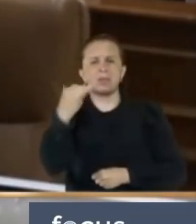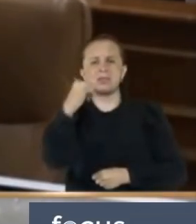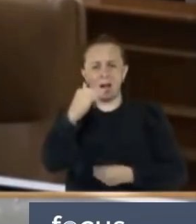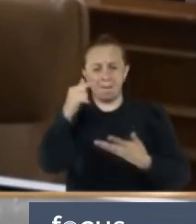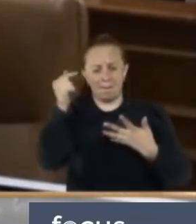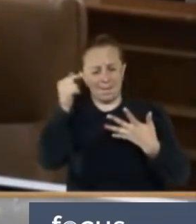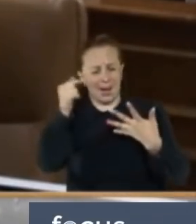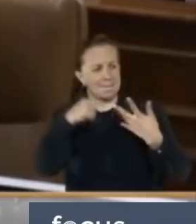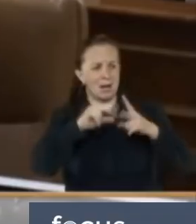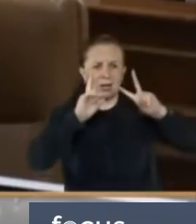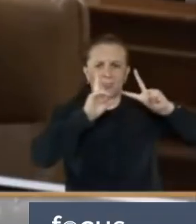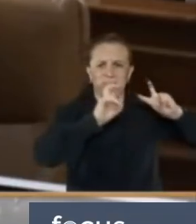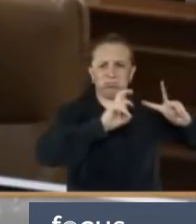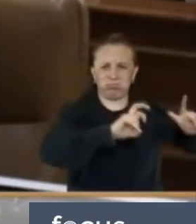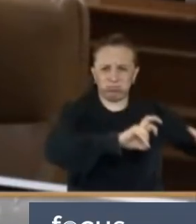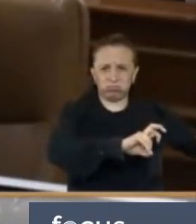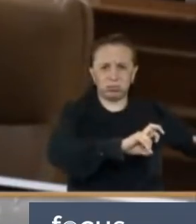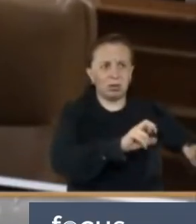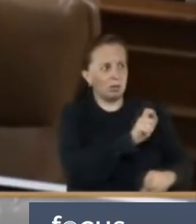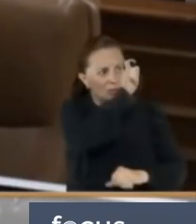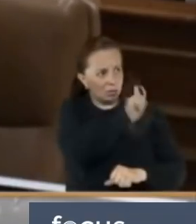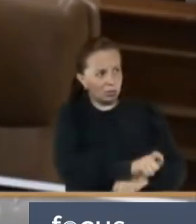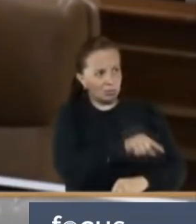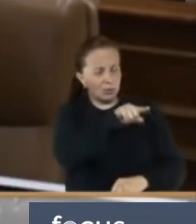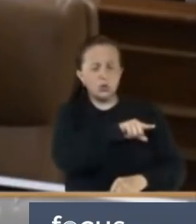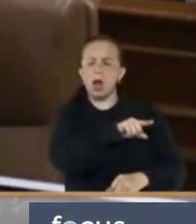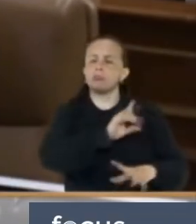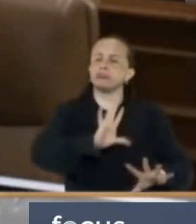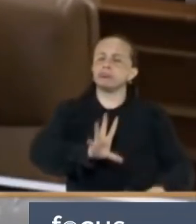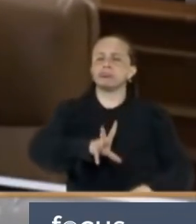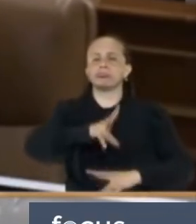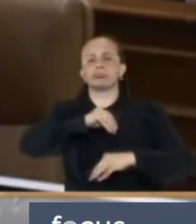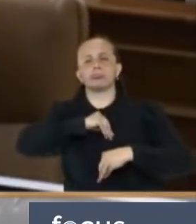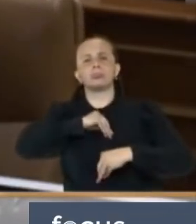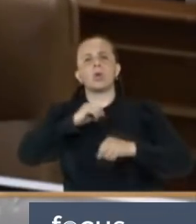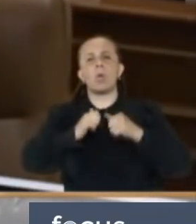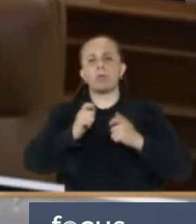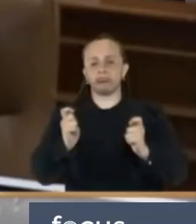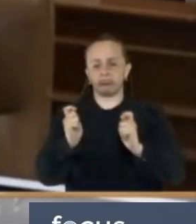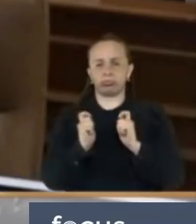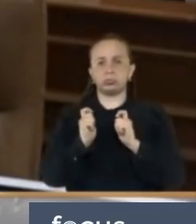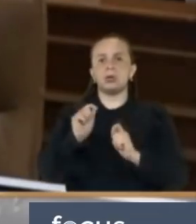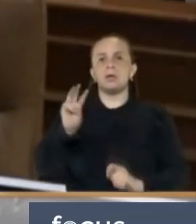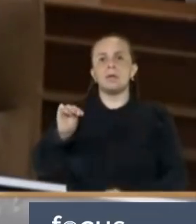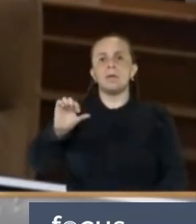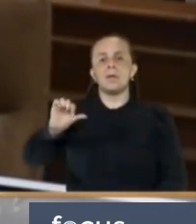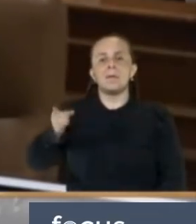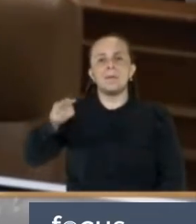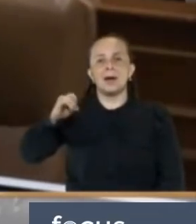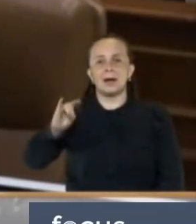investigaciones, asume como magistrado de esa sala especial